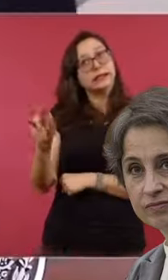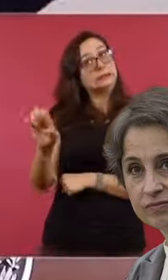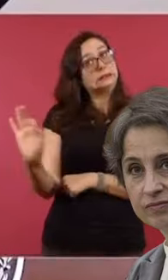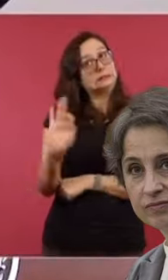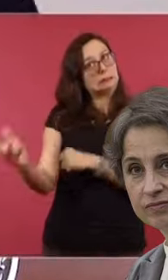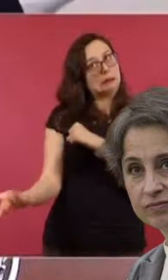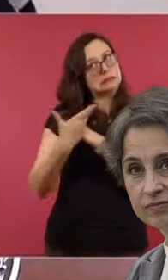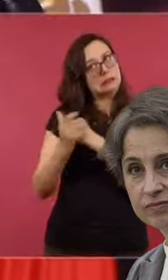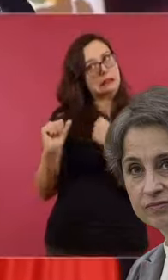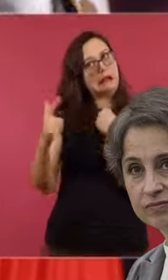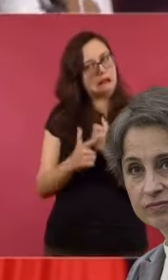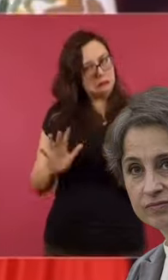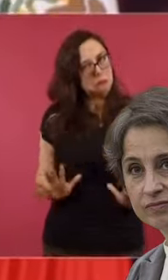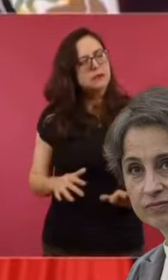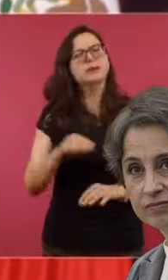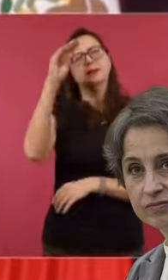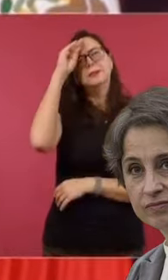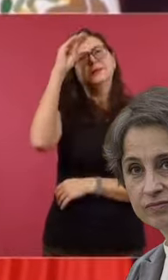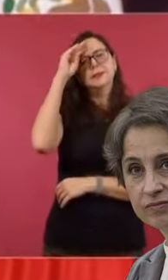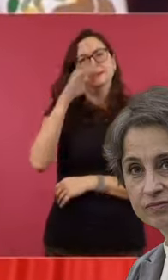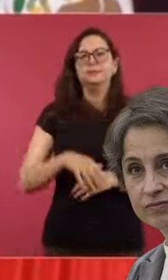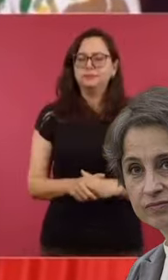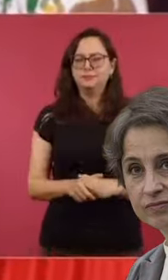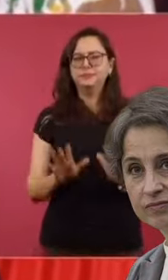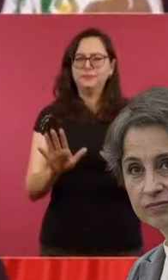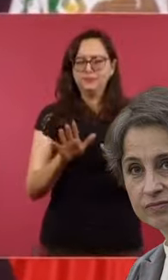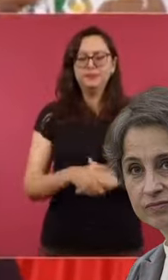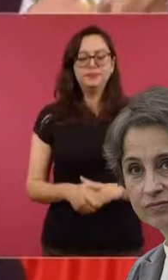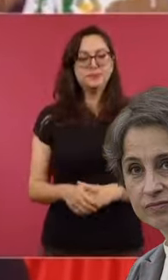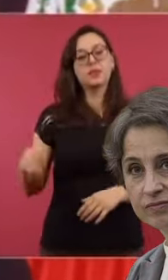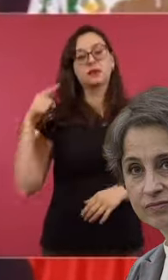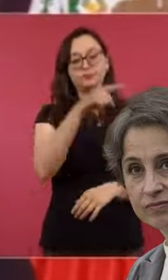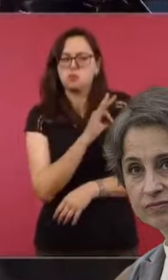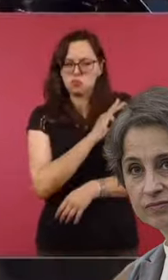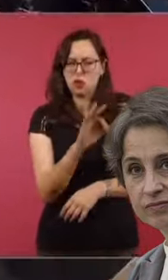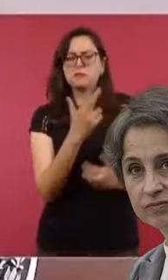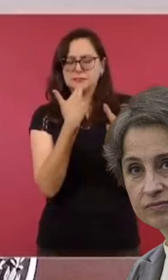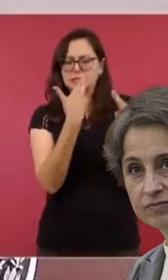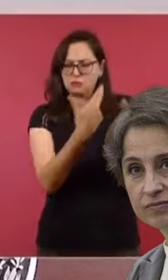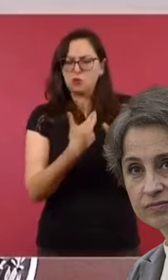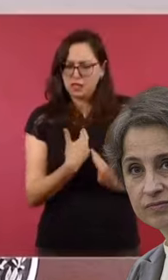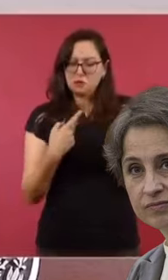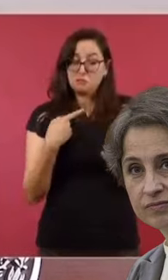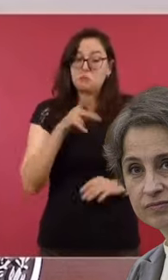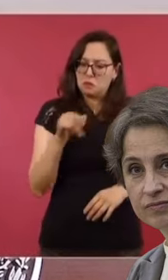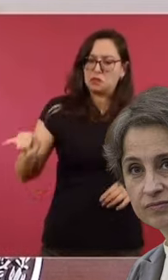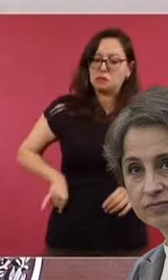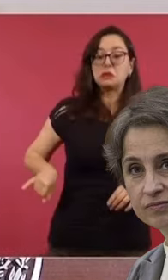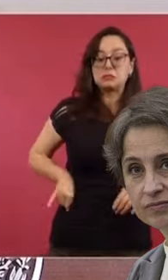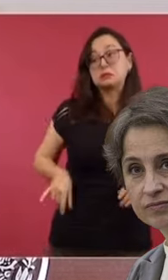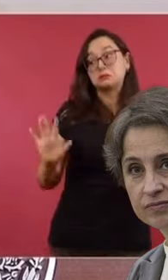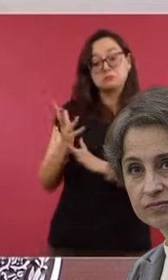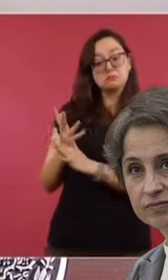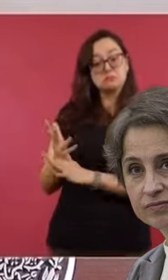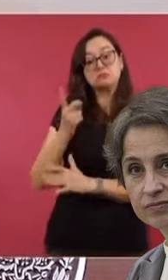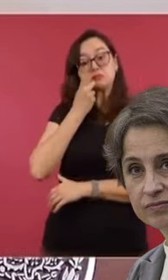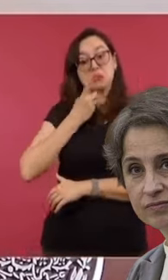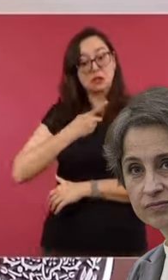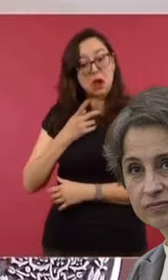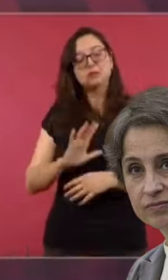puso a los estudiantes de Harvard, la mayoría mexicanos, y ella